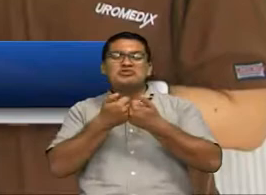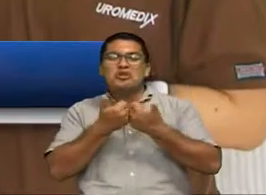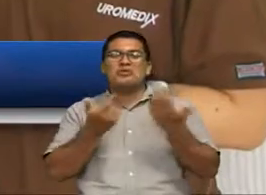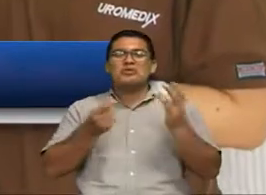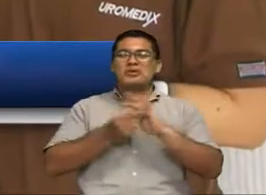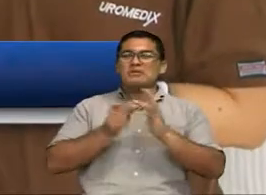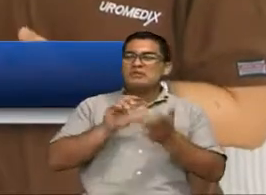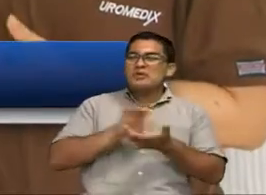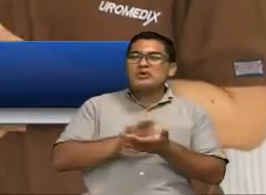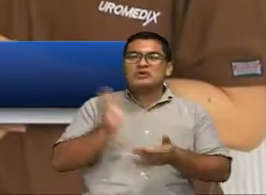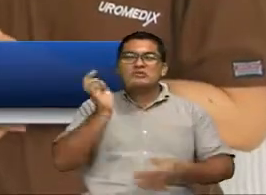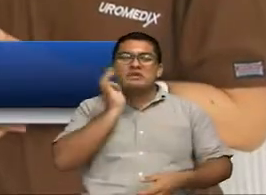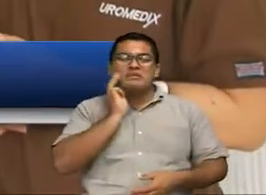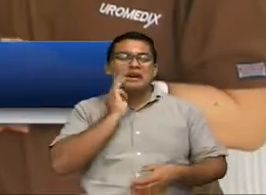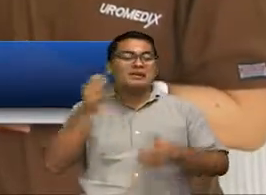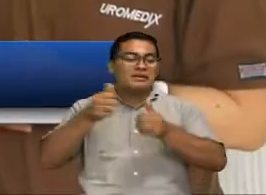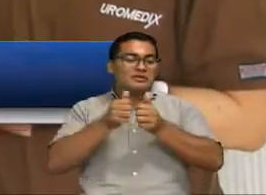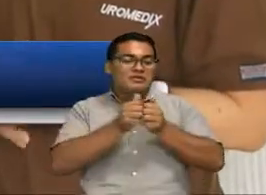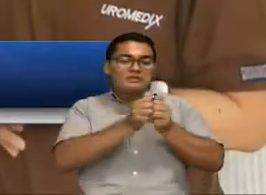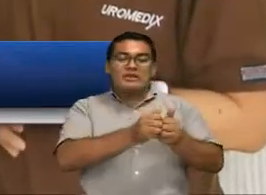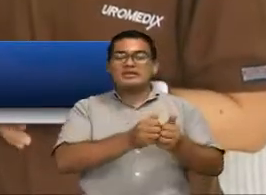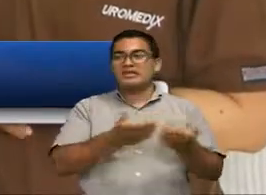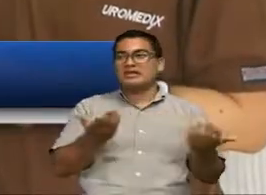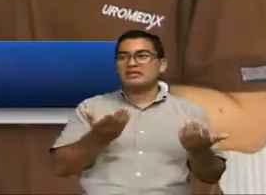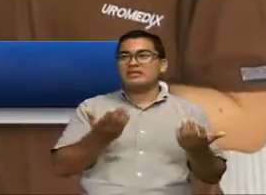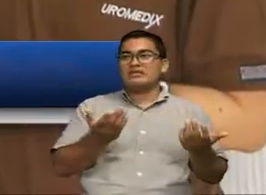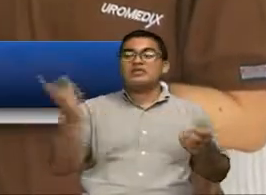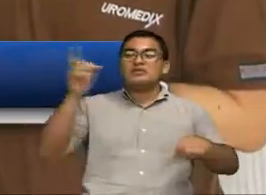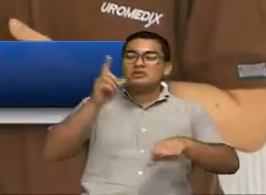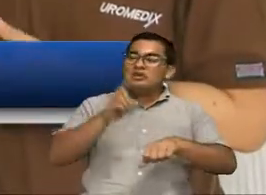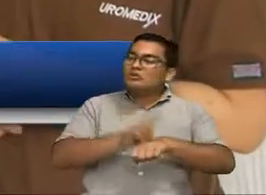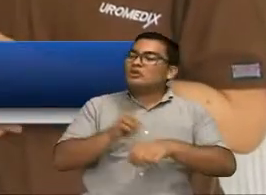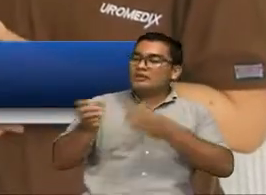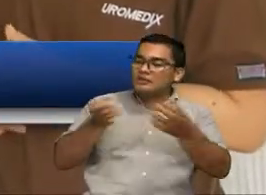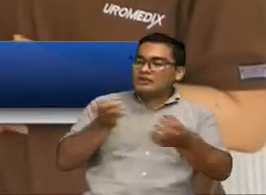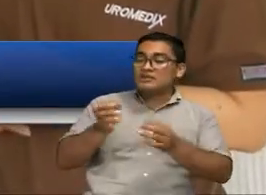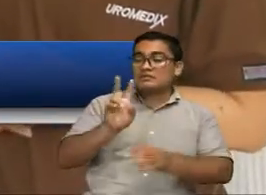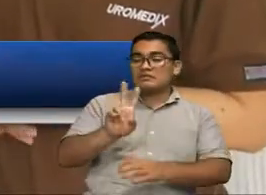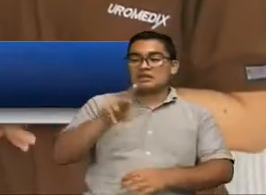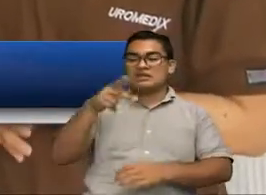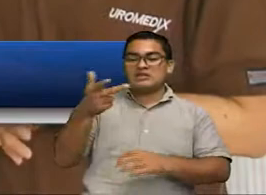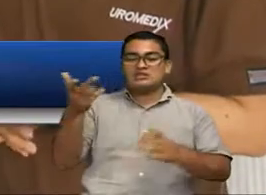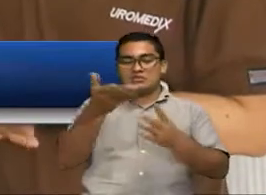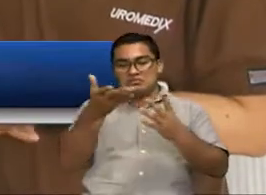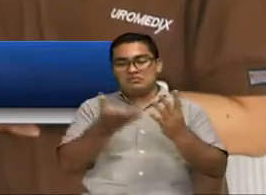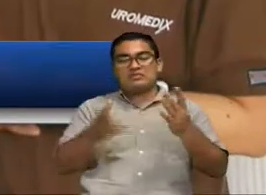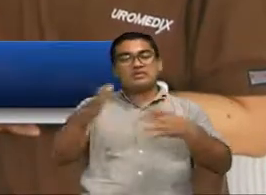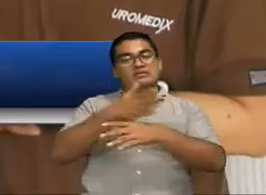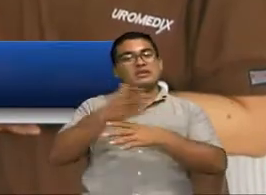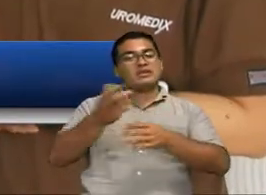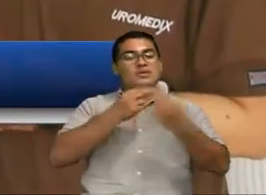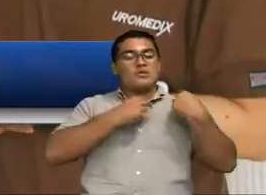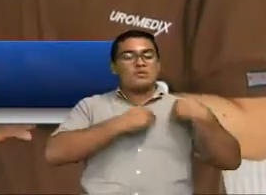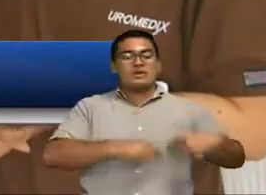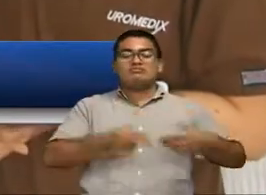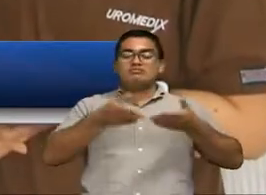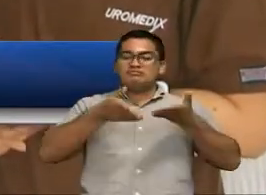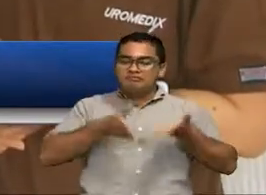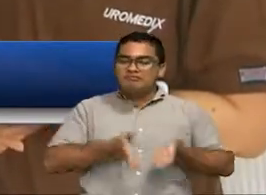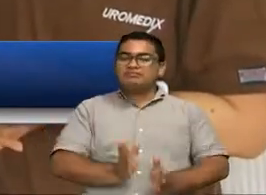esposos, las parejas? ¿Qué les han dicho ustedes sobre estas 28 posiciones de parto humanizado? ¿Cuál ha sido la